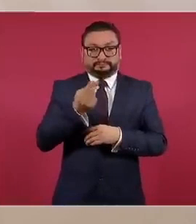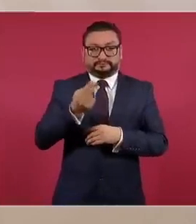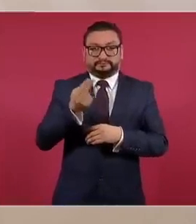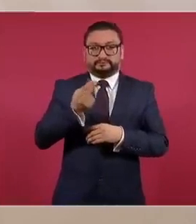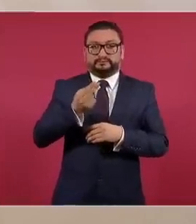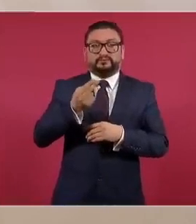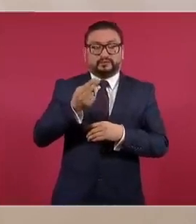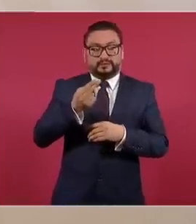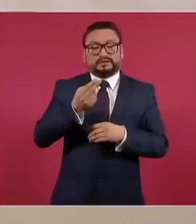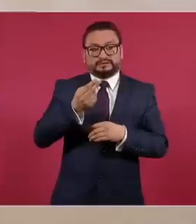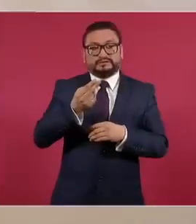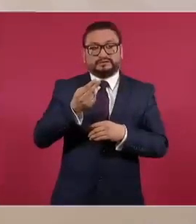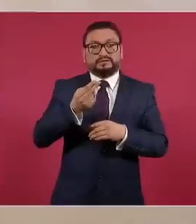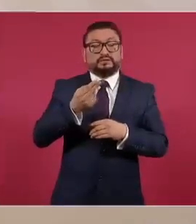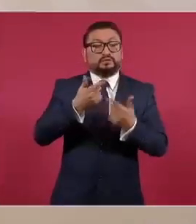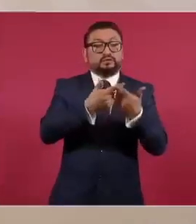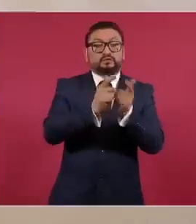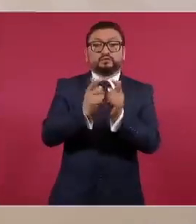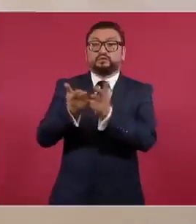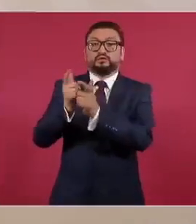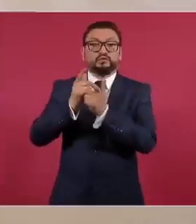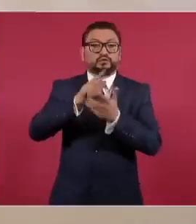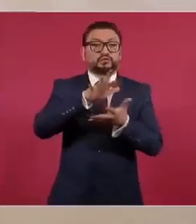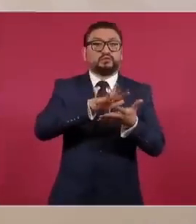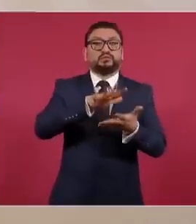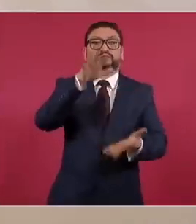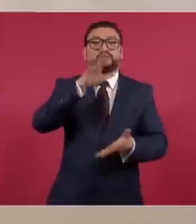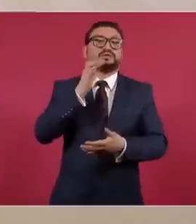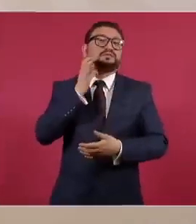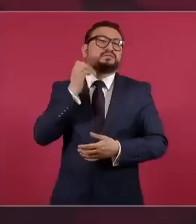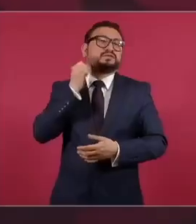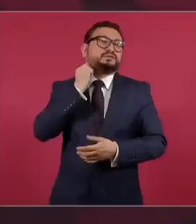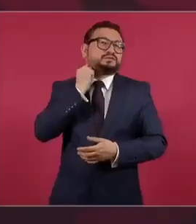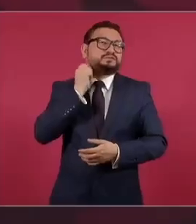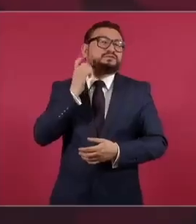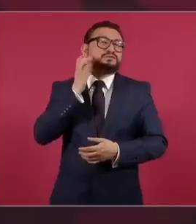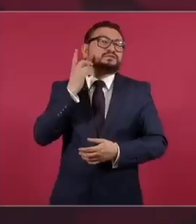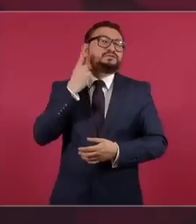mayoría calificada en el Congreso,